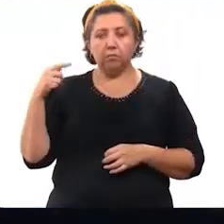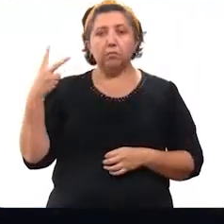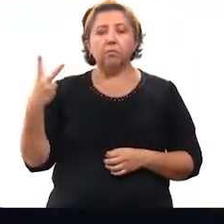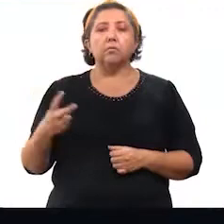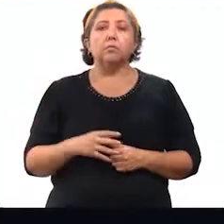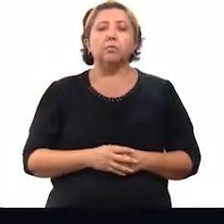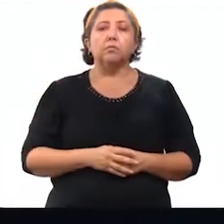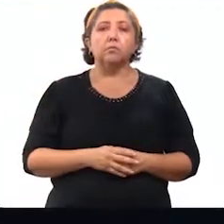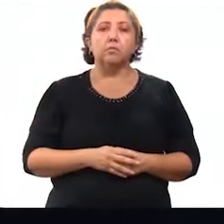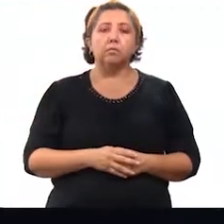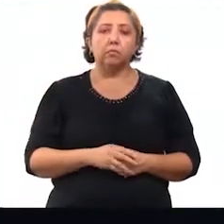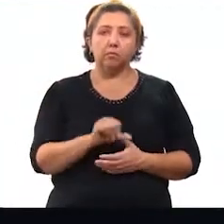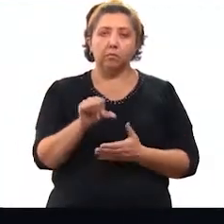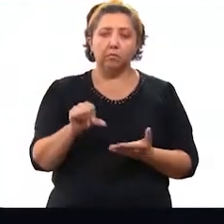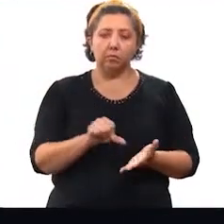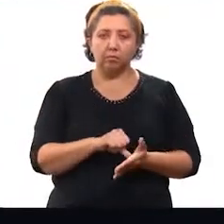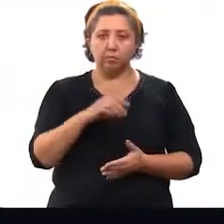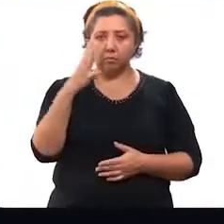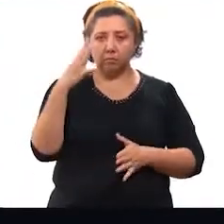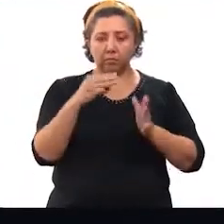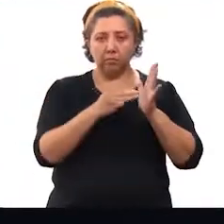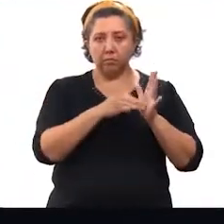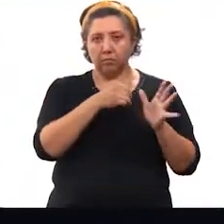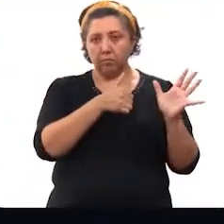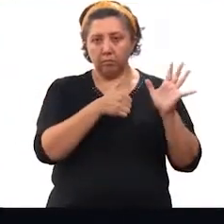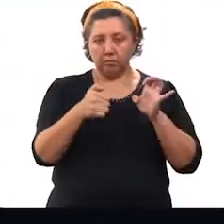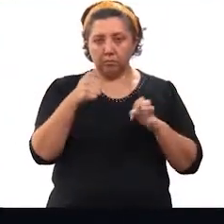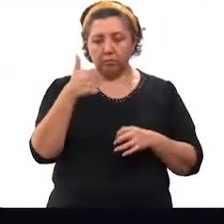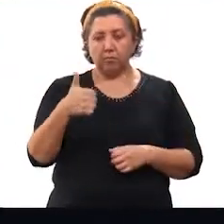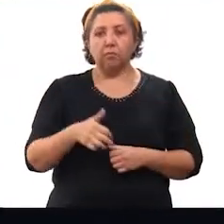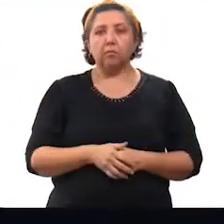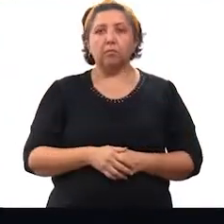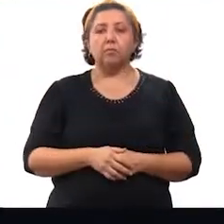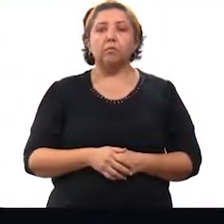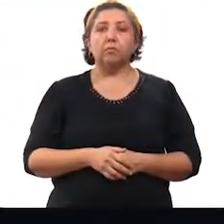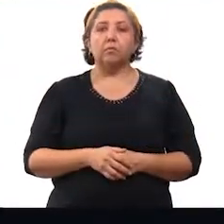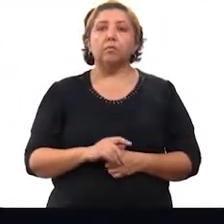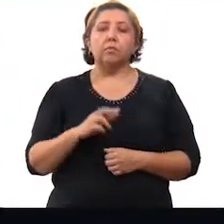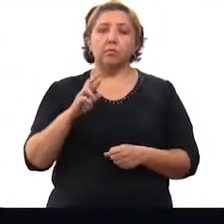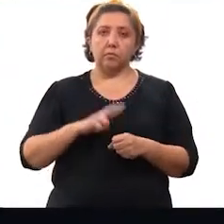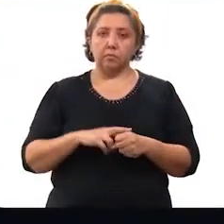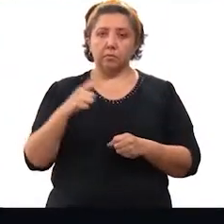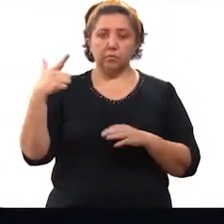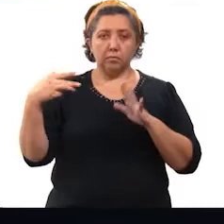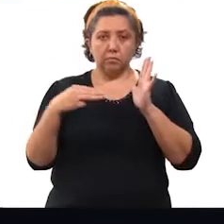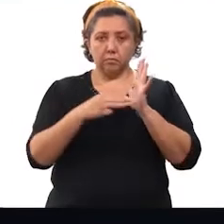11.672, en la zona centro 4.606, en la zona sur